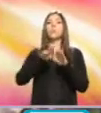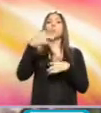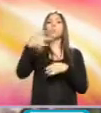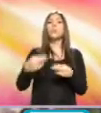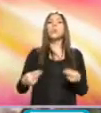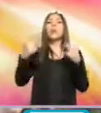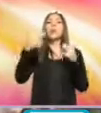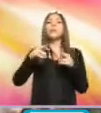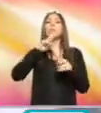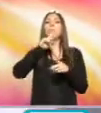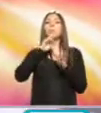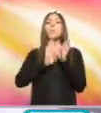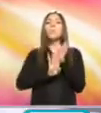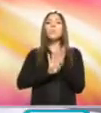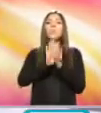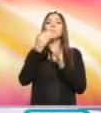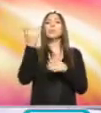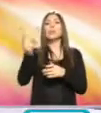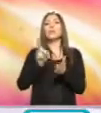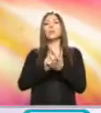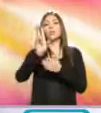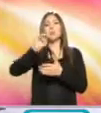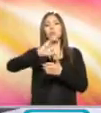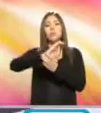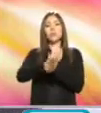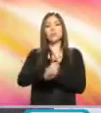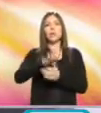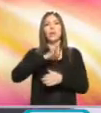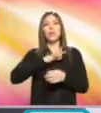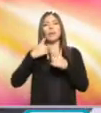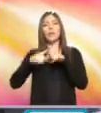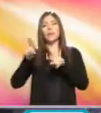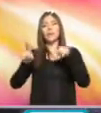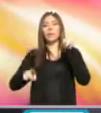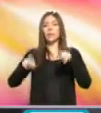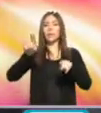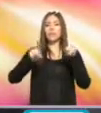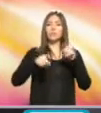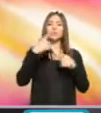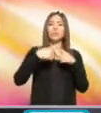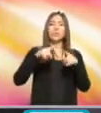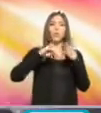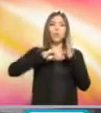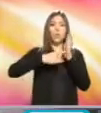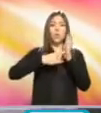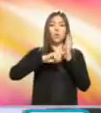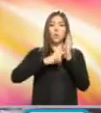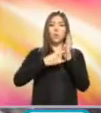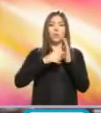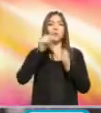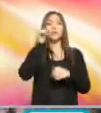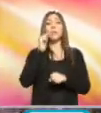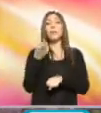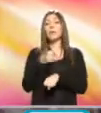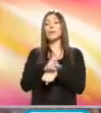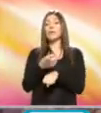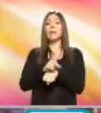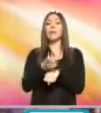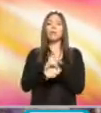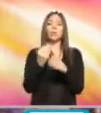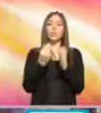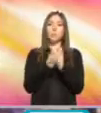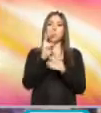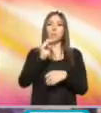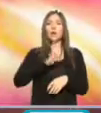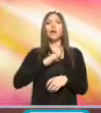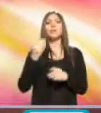negocio y este derecho a la no discriminación. Hay diversos horarios, no necesariamente son todos los días los cursos, hay